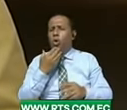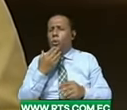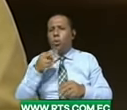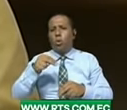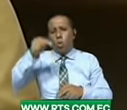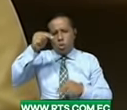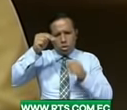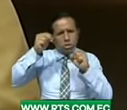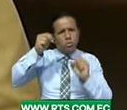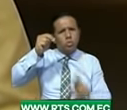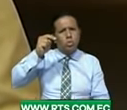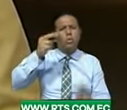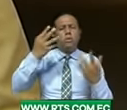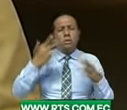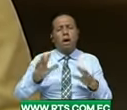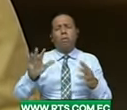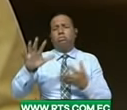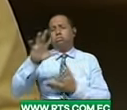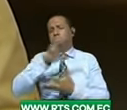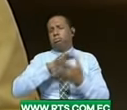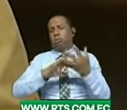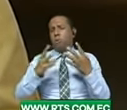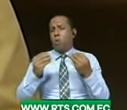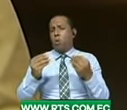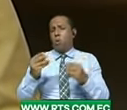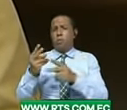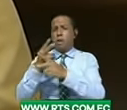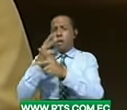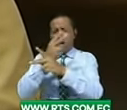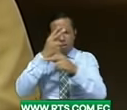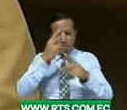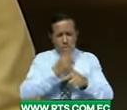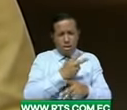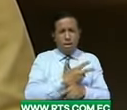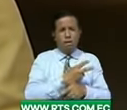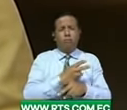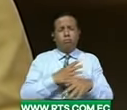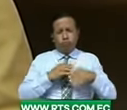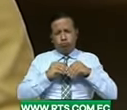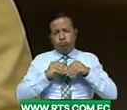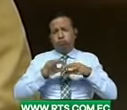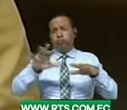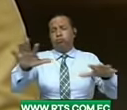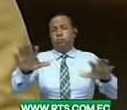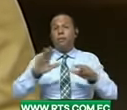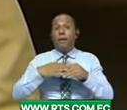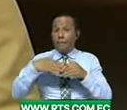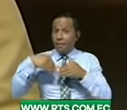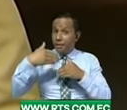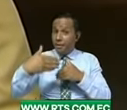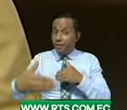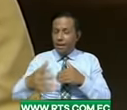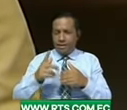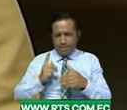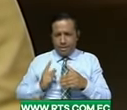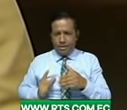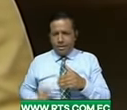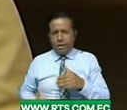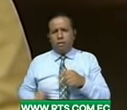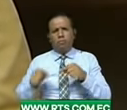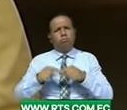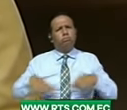de la ciudad de Guayaquil. Los hechos violentos se han seguido registrando acá en la zona 8. Más adelante tendremos detalles de